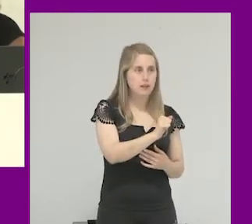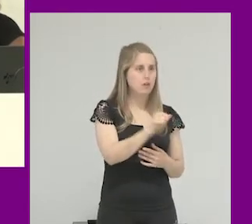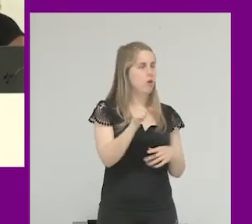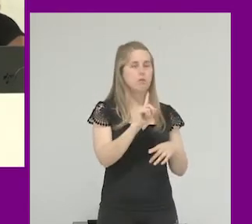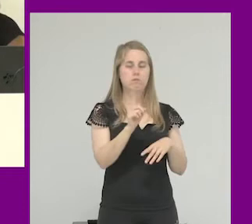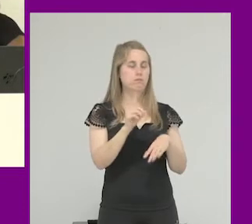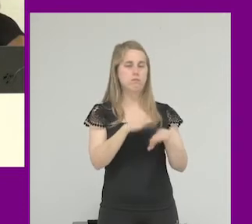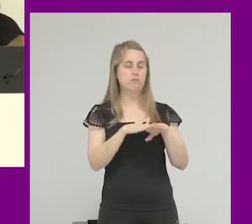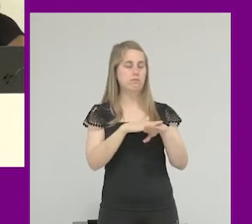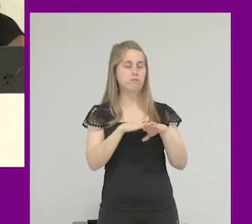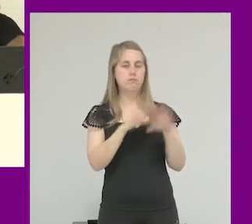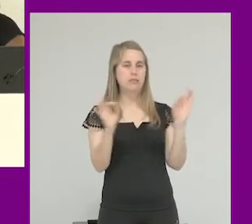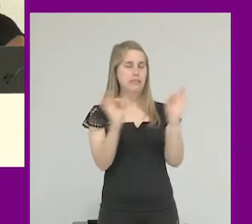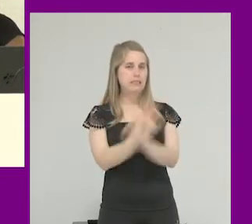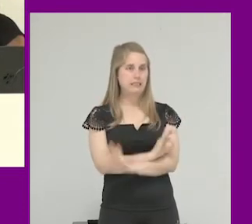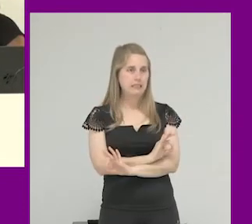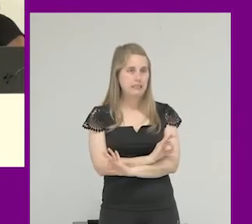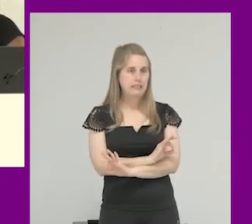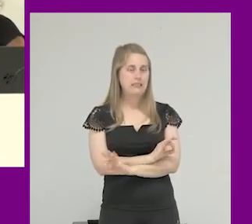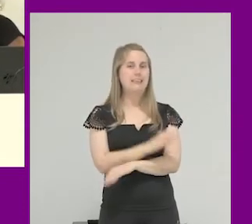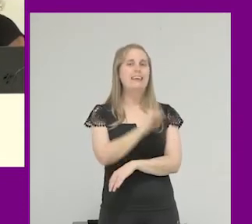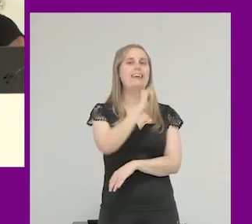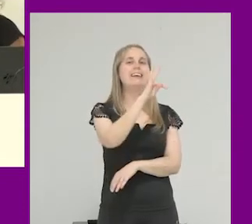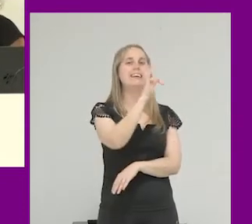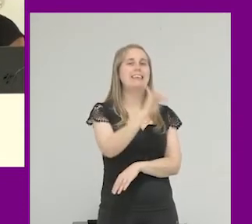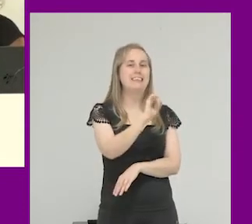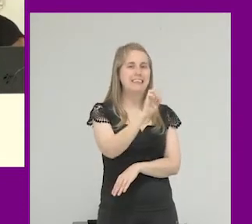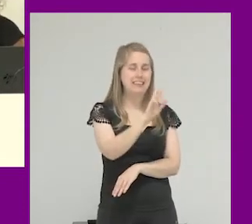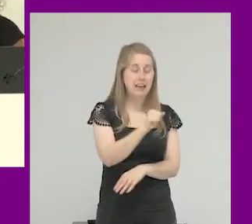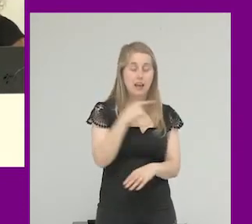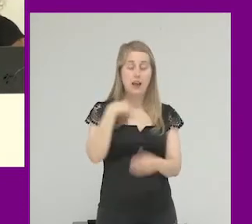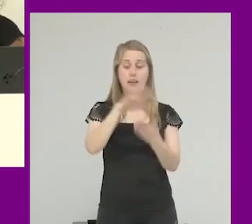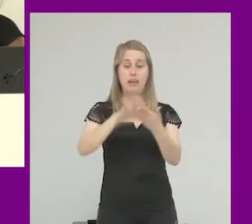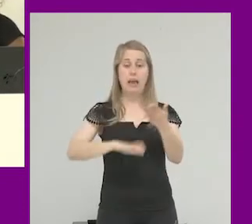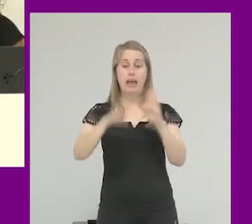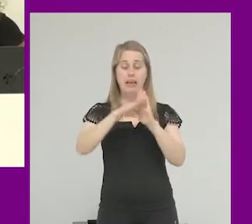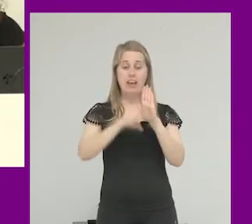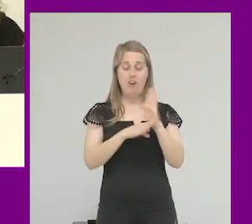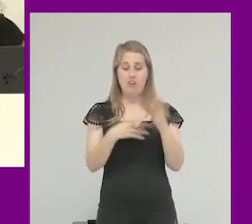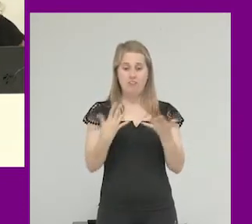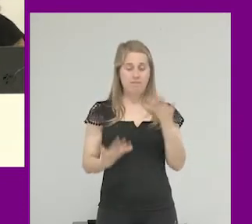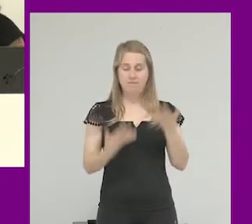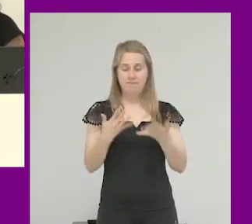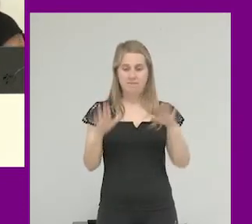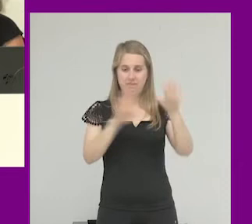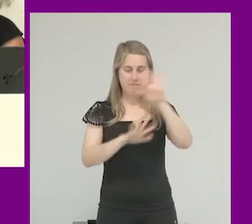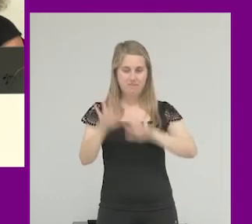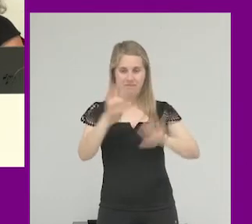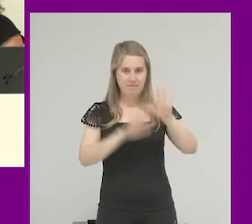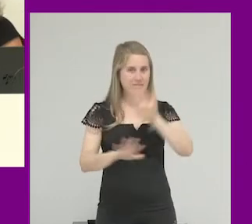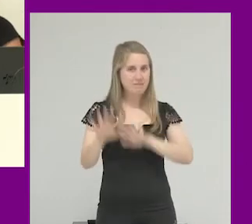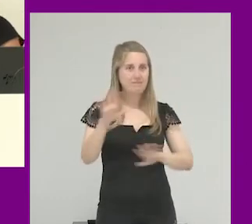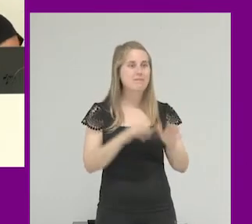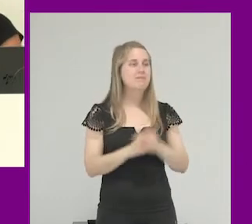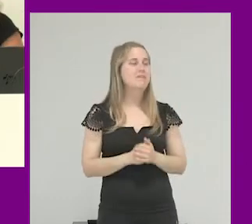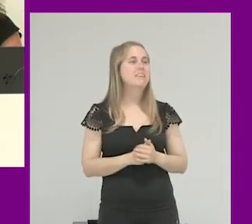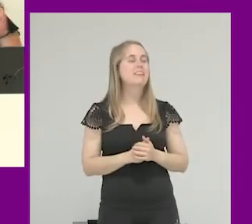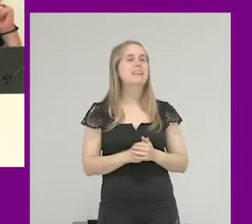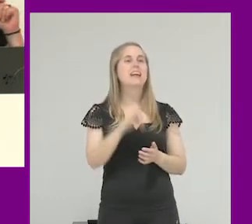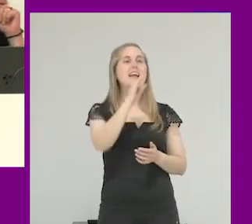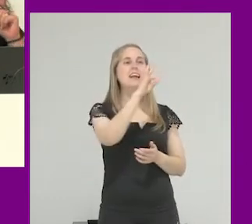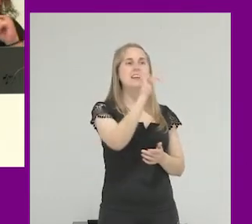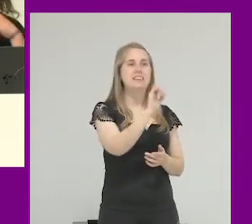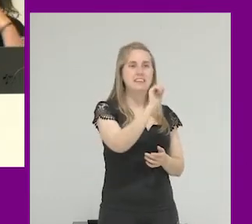presenta... Perdón, Aitziar. Es que tengo aquí el guión y ya me pierdo.